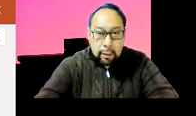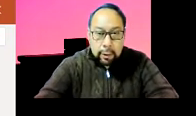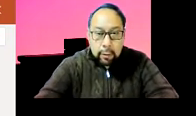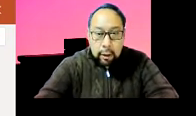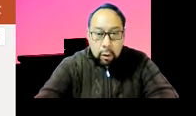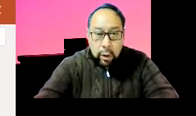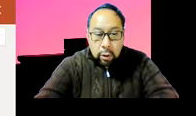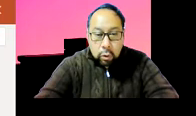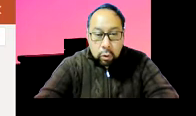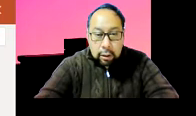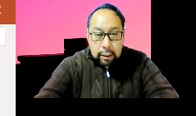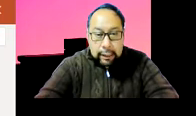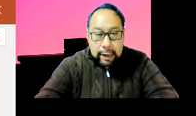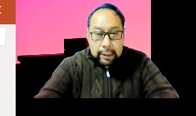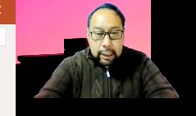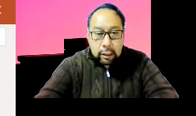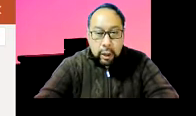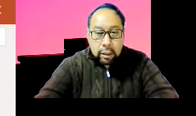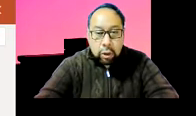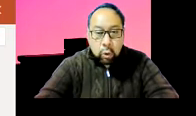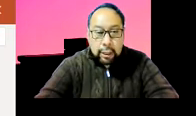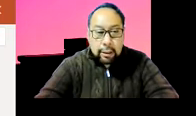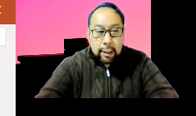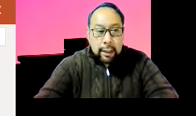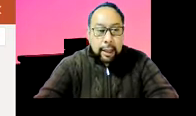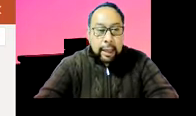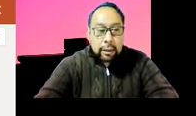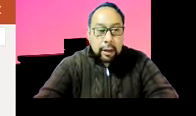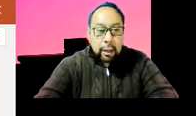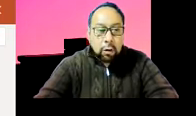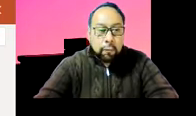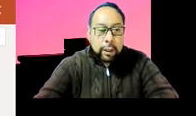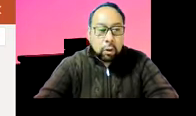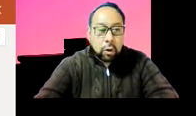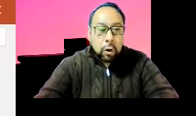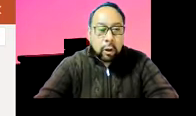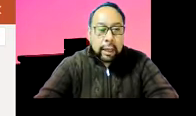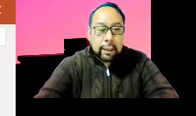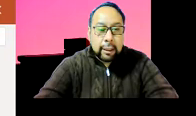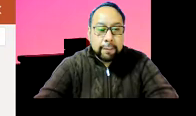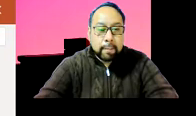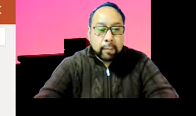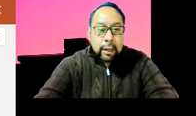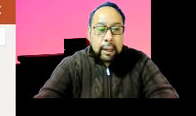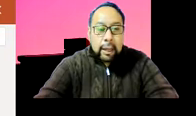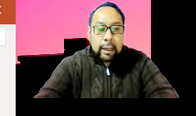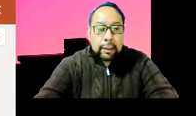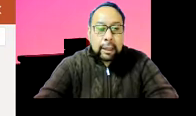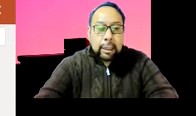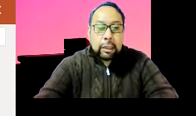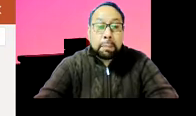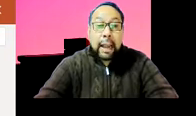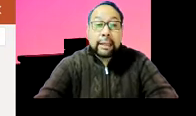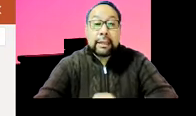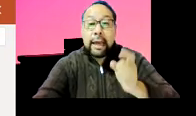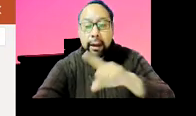ahorita veo, cuando sus creencias o actitudes entran en conflicto con lo que hacen